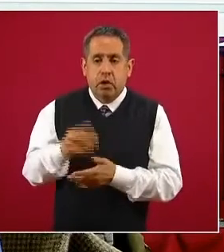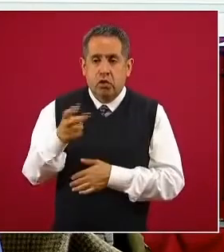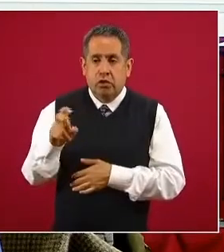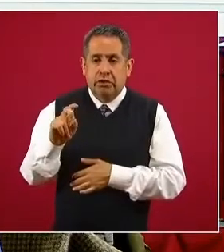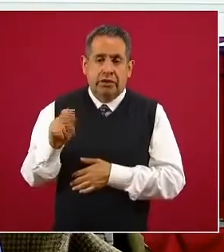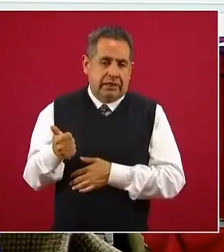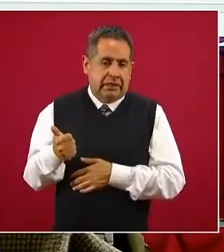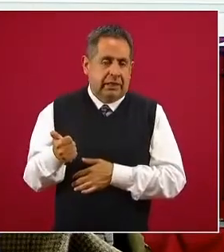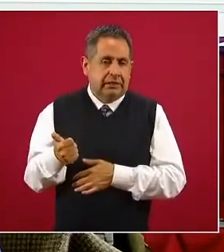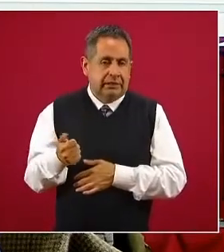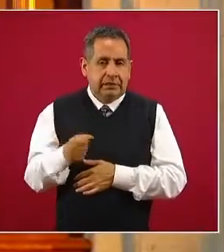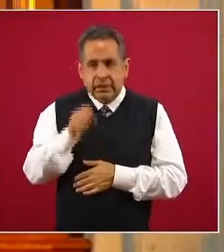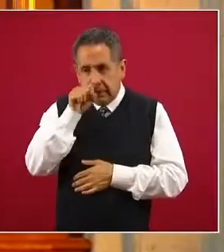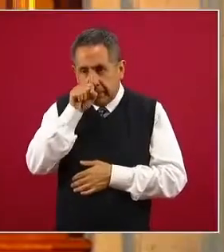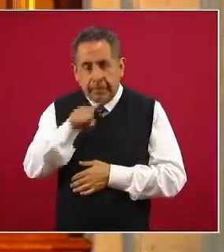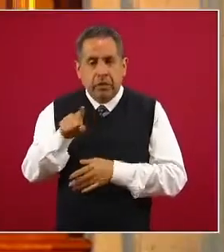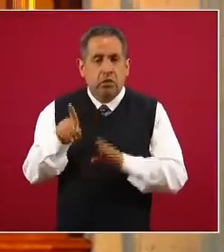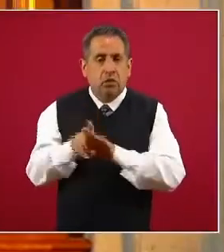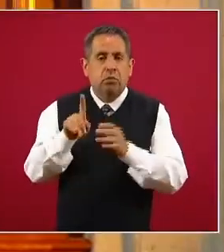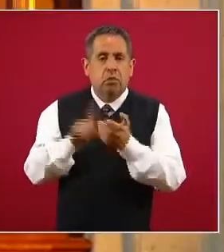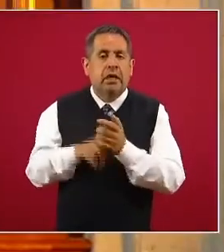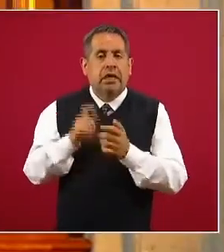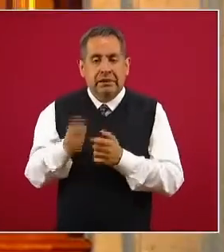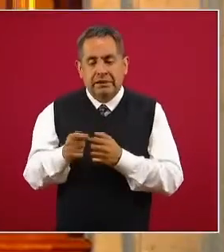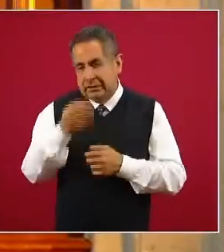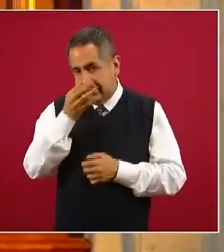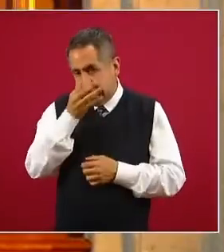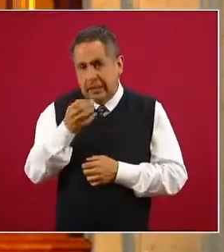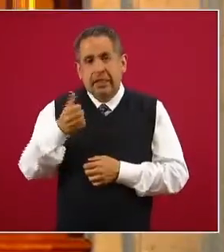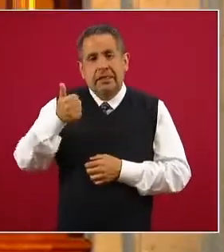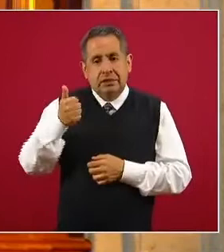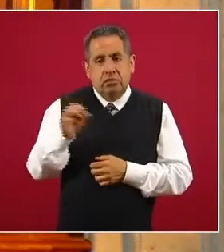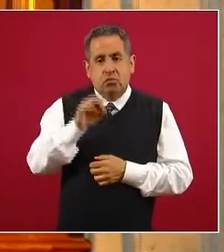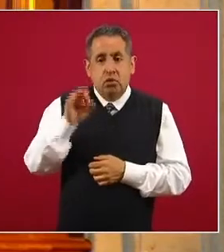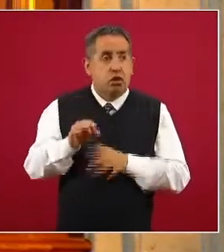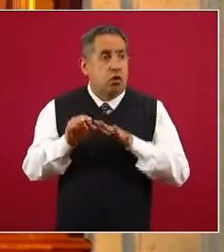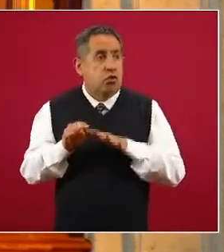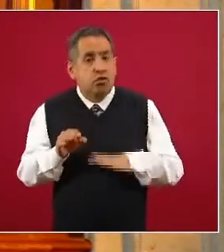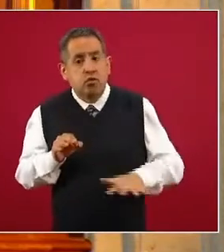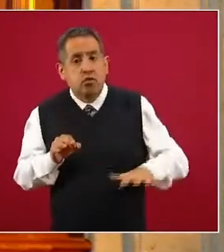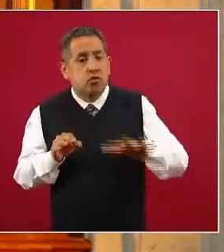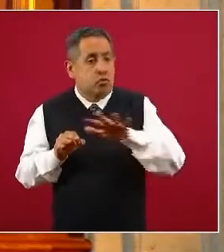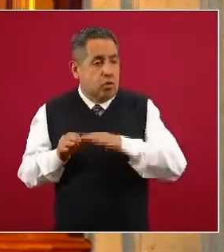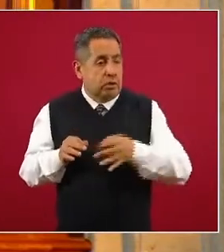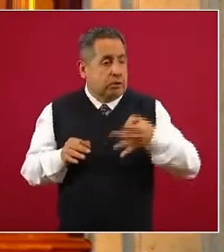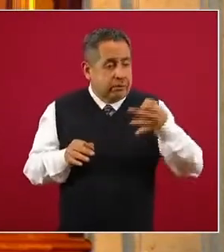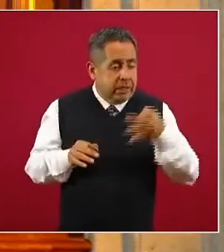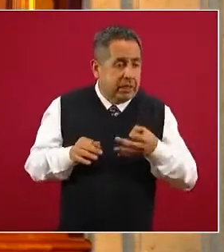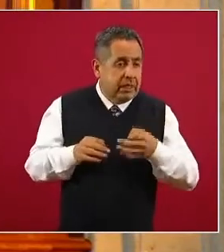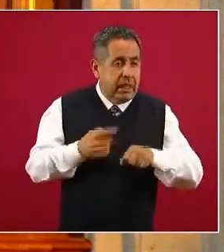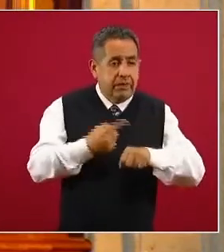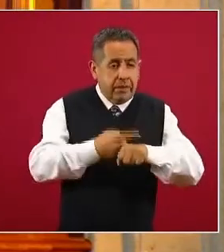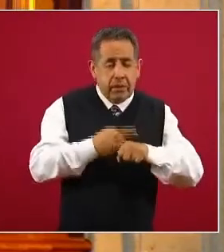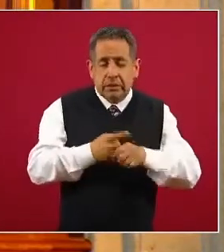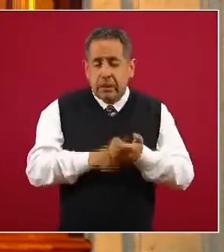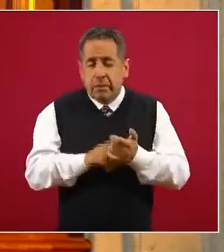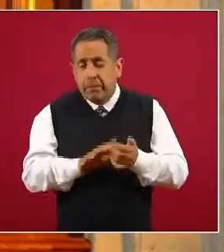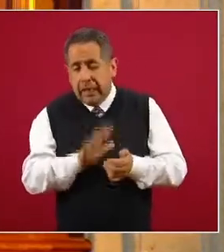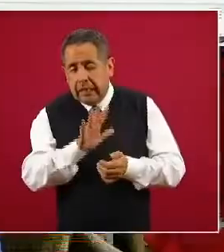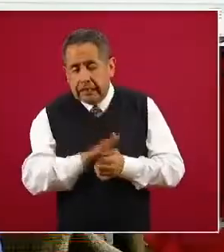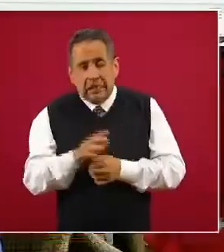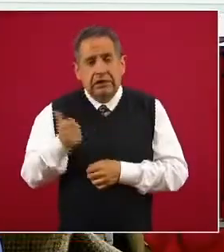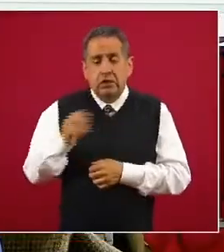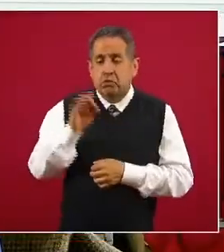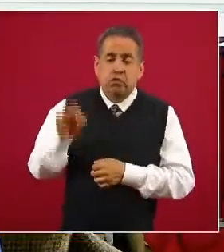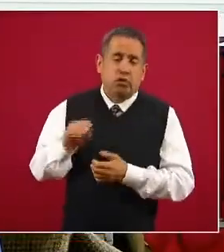39.236 y precisamente representan solo el 6% del total de casos que hasta el momento se han estimado ocurrieron